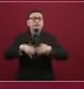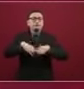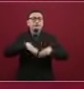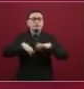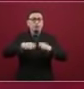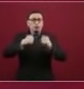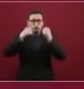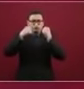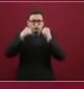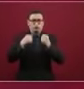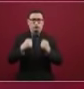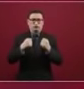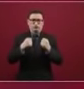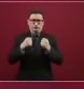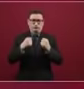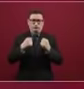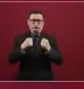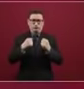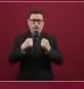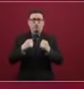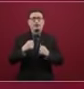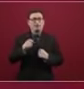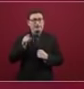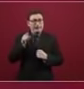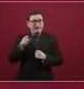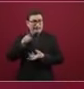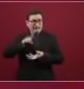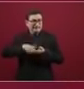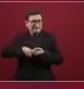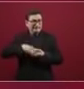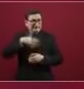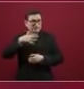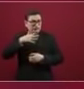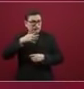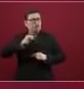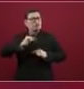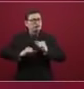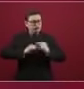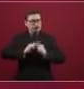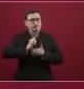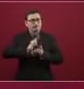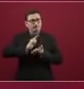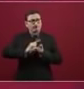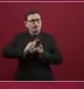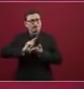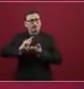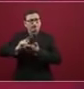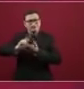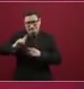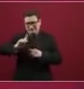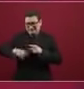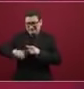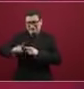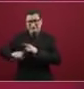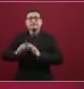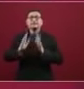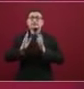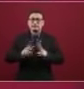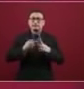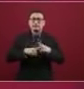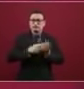que se va a limpiar de corrupción, ya se está limpiando de corrupción,